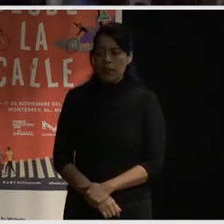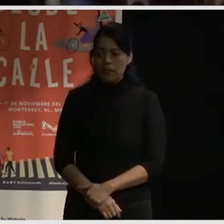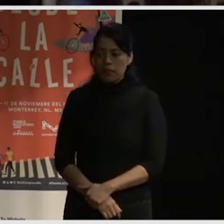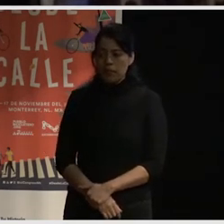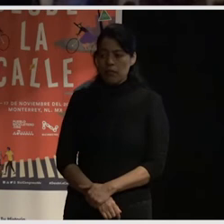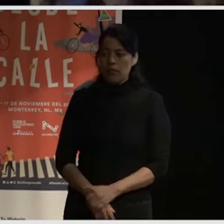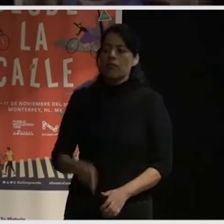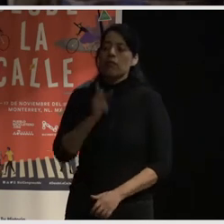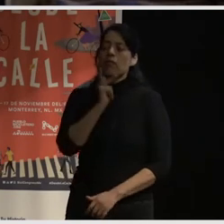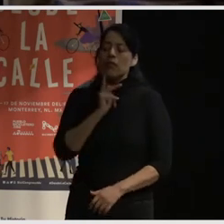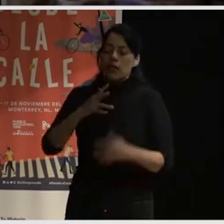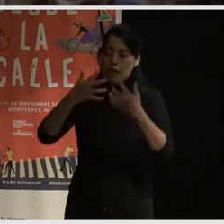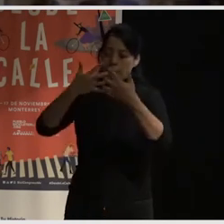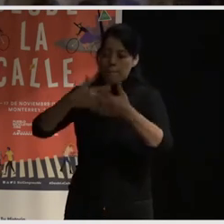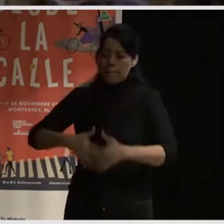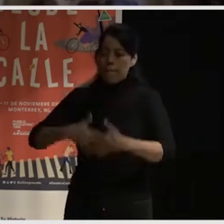pero químicas